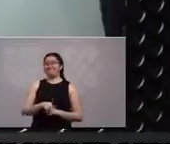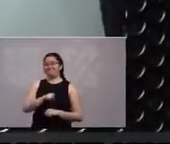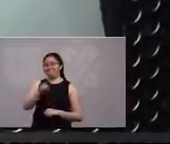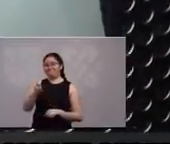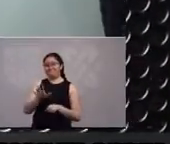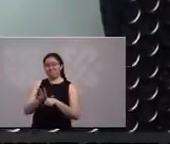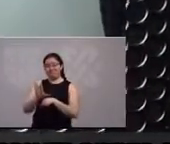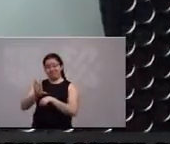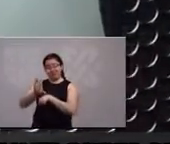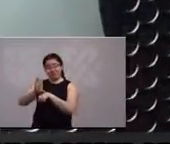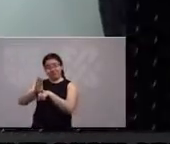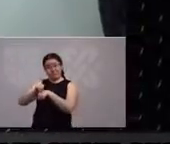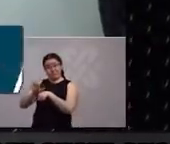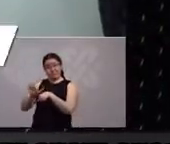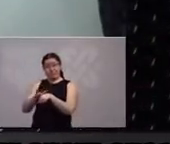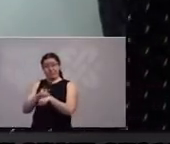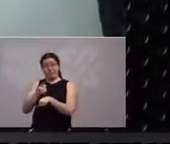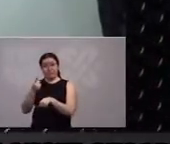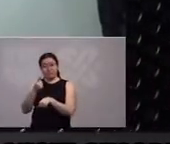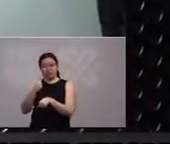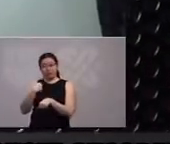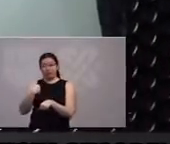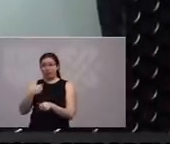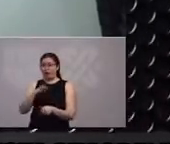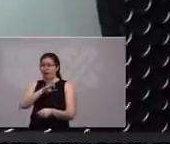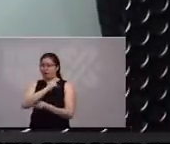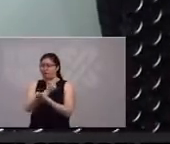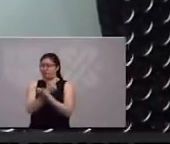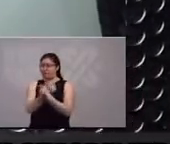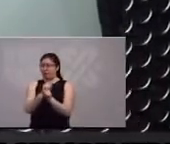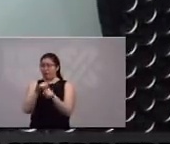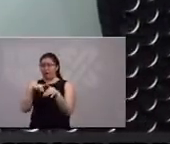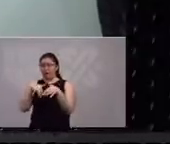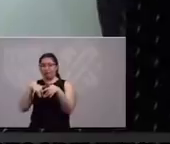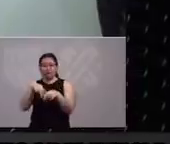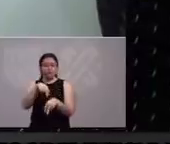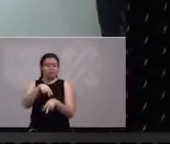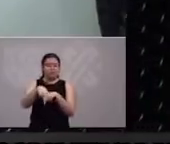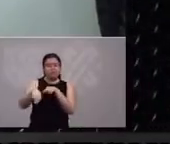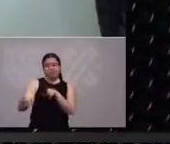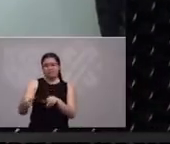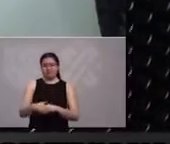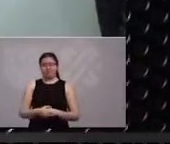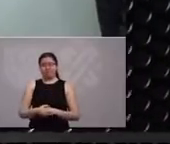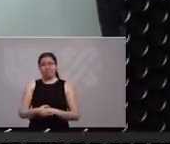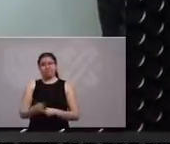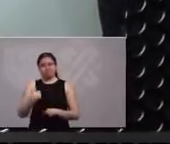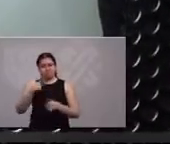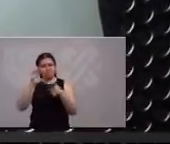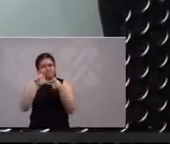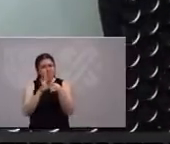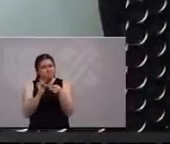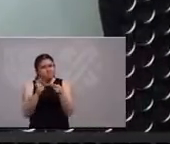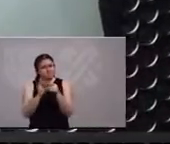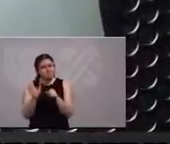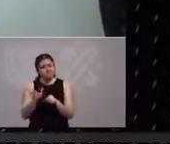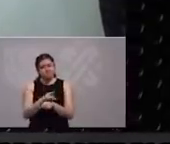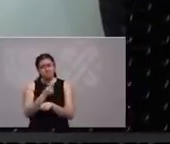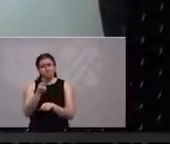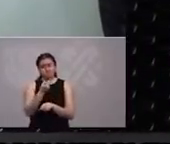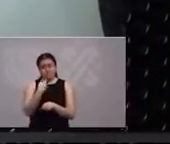Dieron es un amparo relacionado con el libre tránsito y sí quisiera explicar nuevamente por qué nosotros